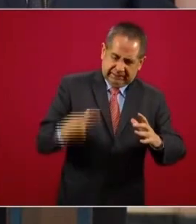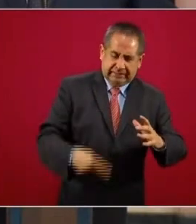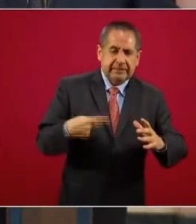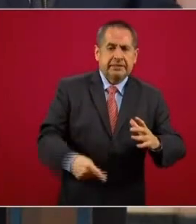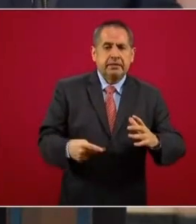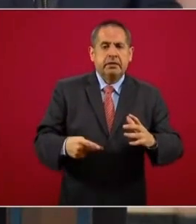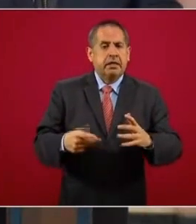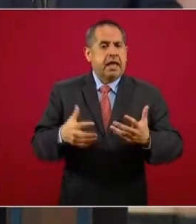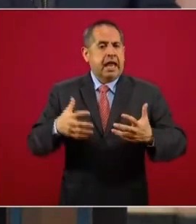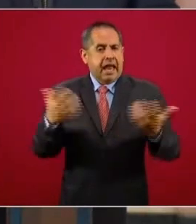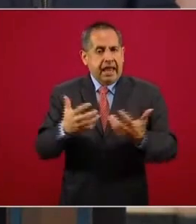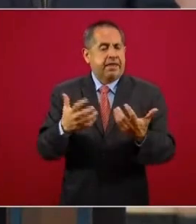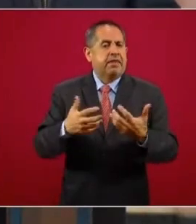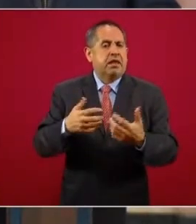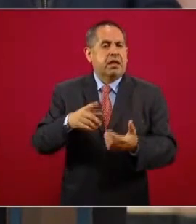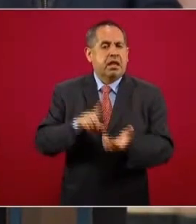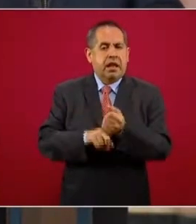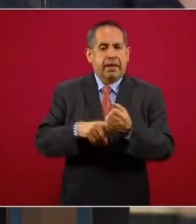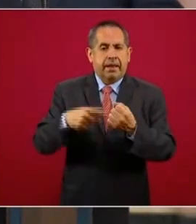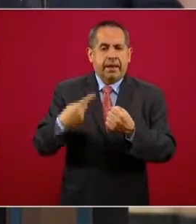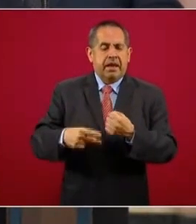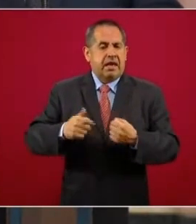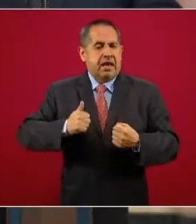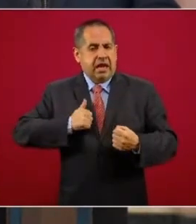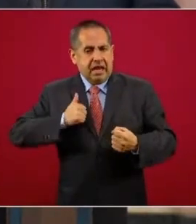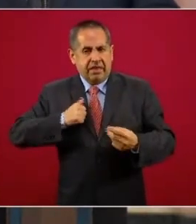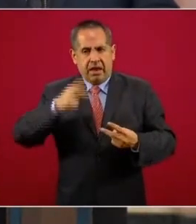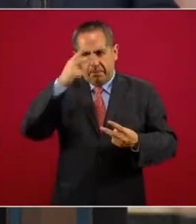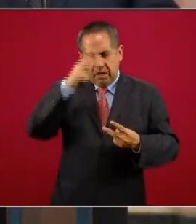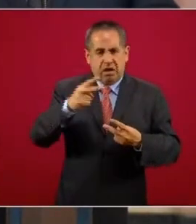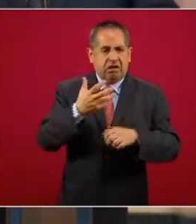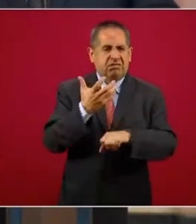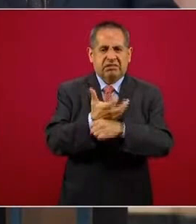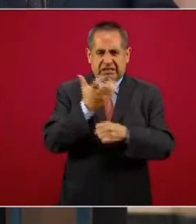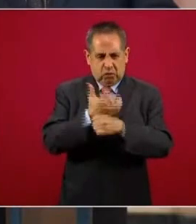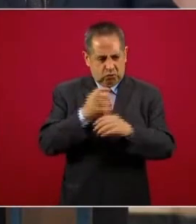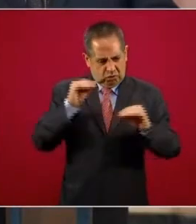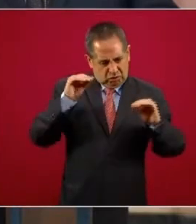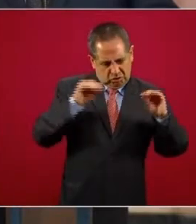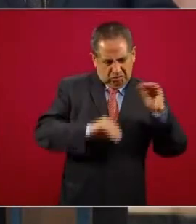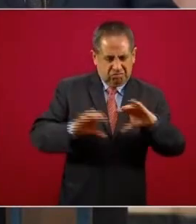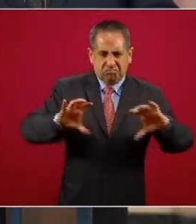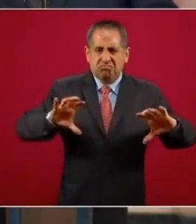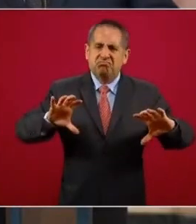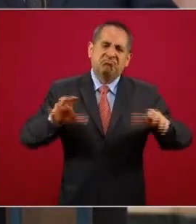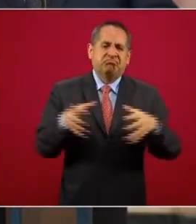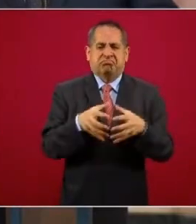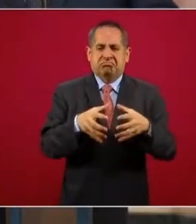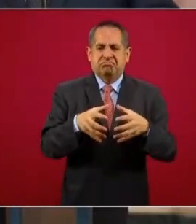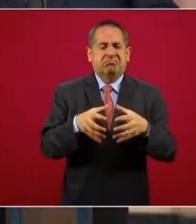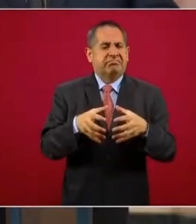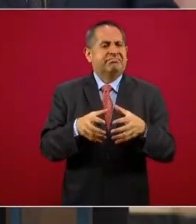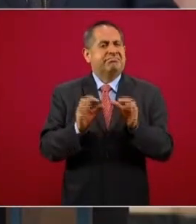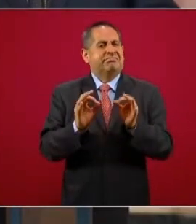produzca en canadá en méxico en eeuu